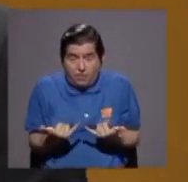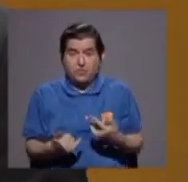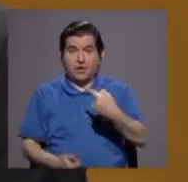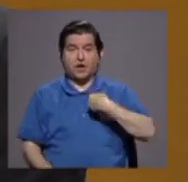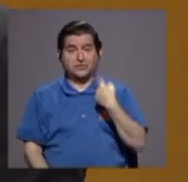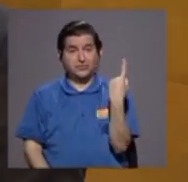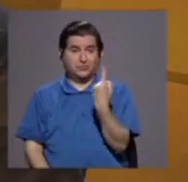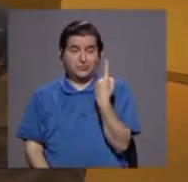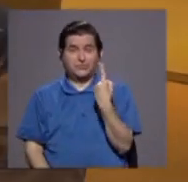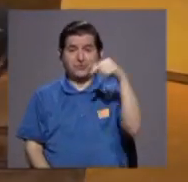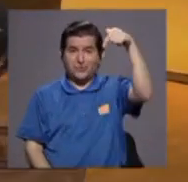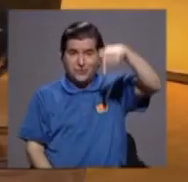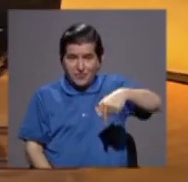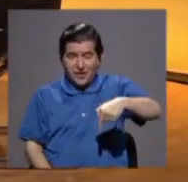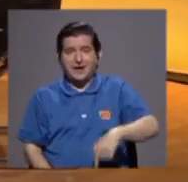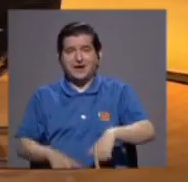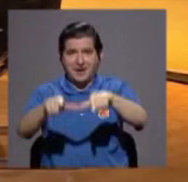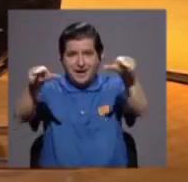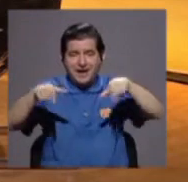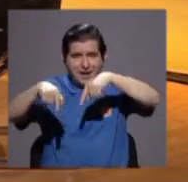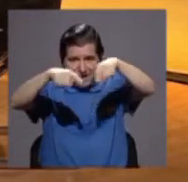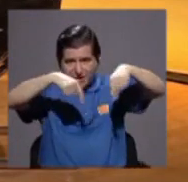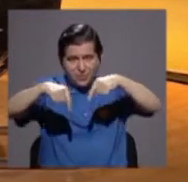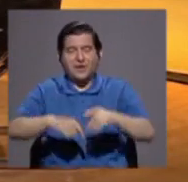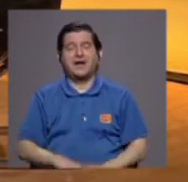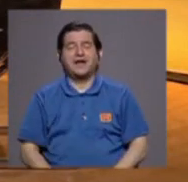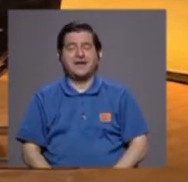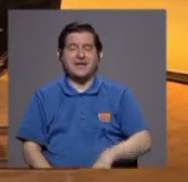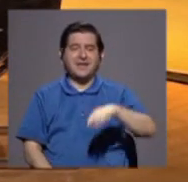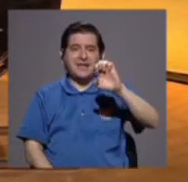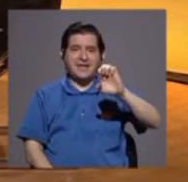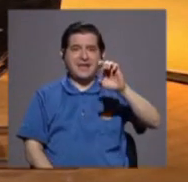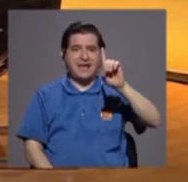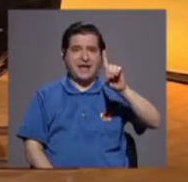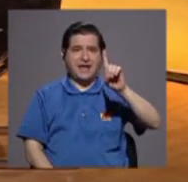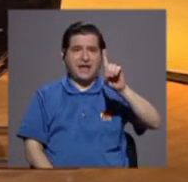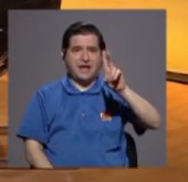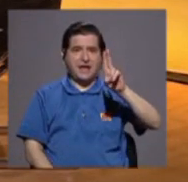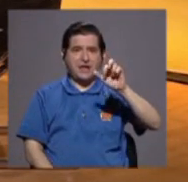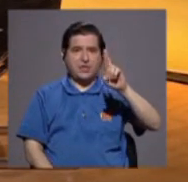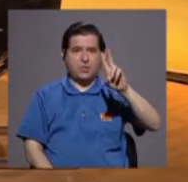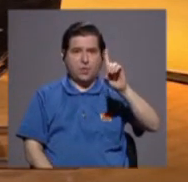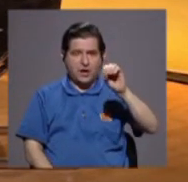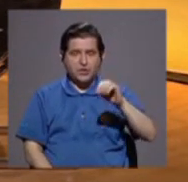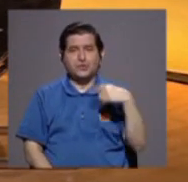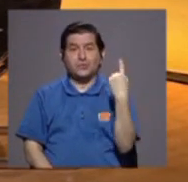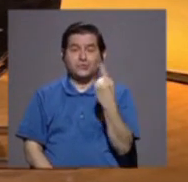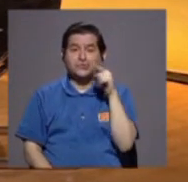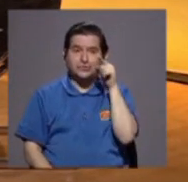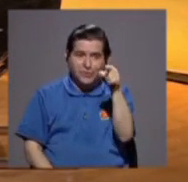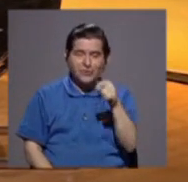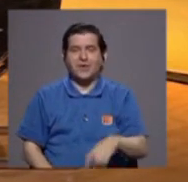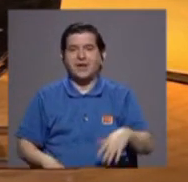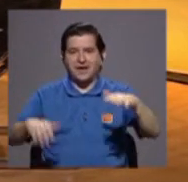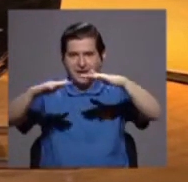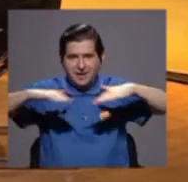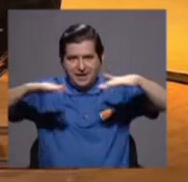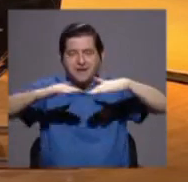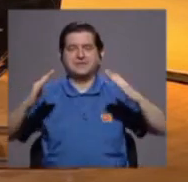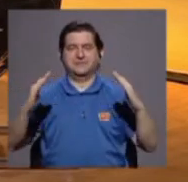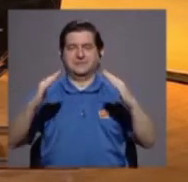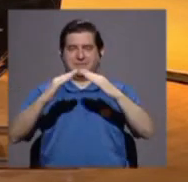yo estoy solo en el estudio y don Eduardo está solo en el ámbito de su